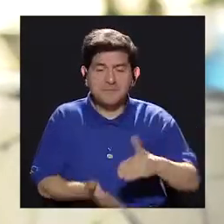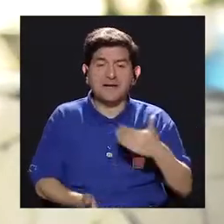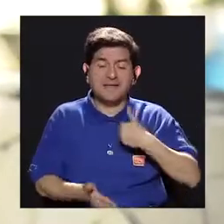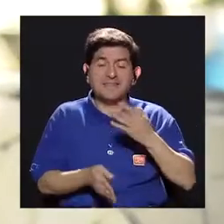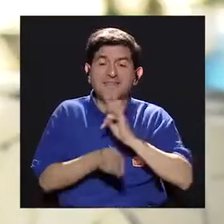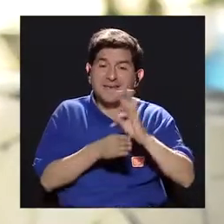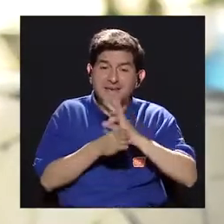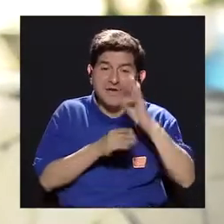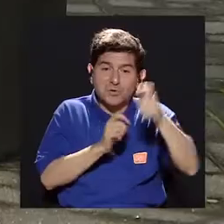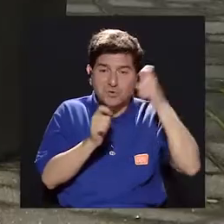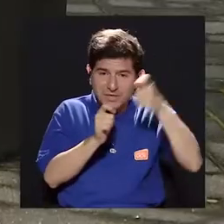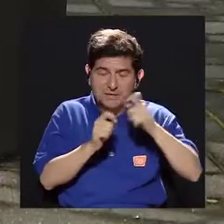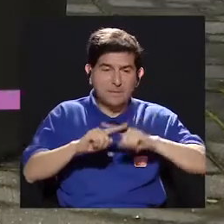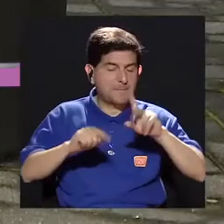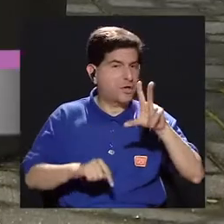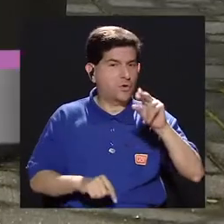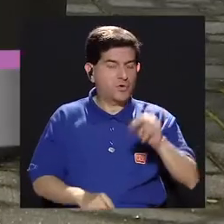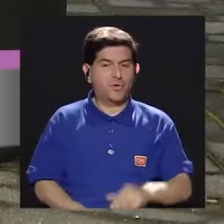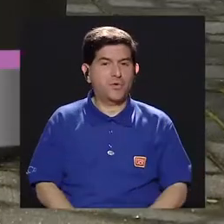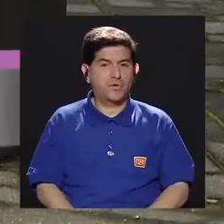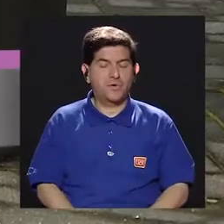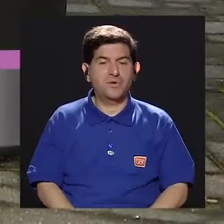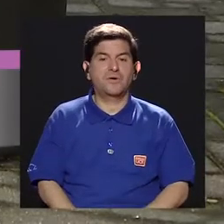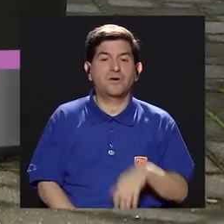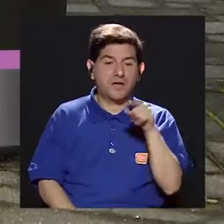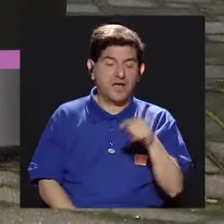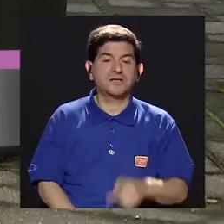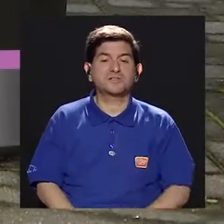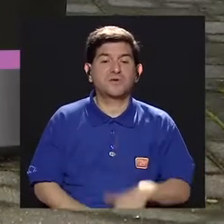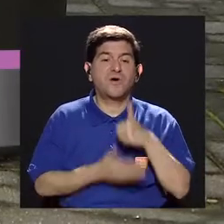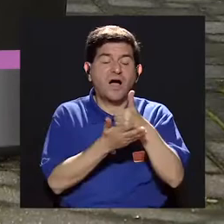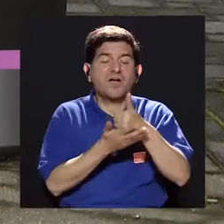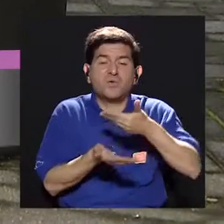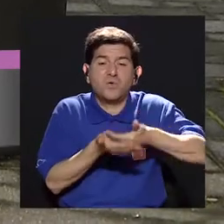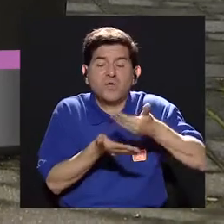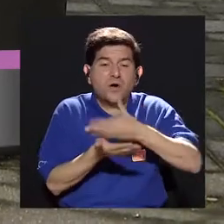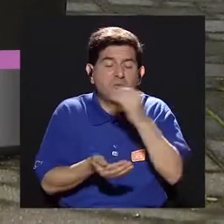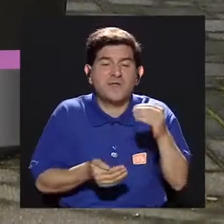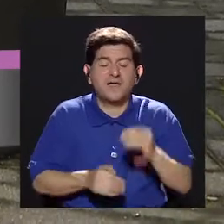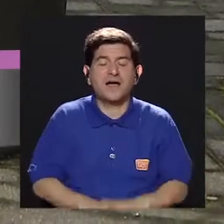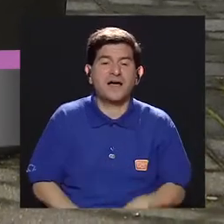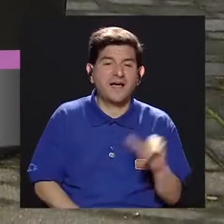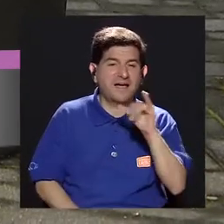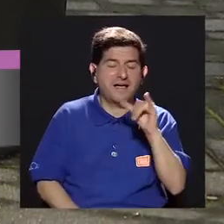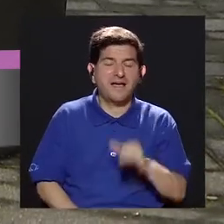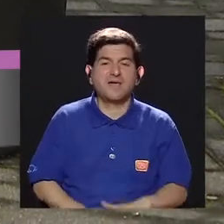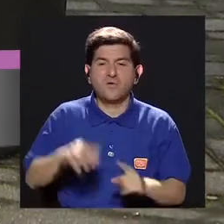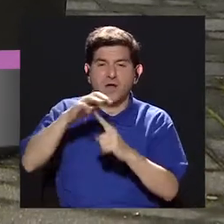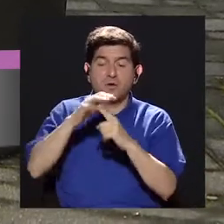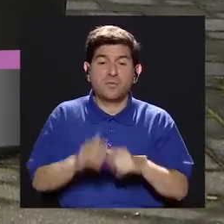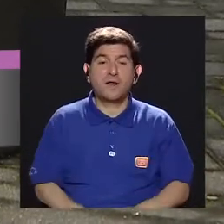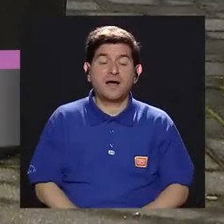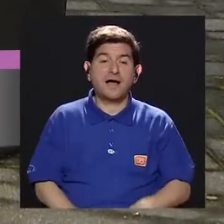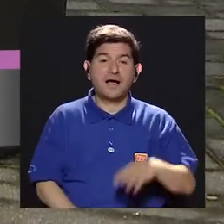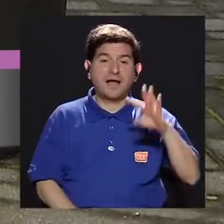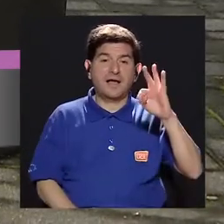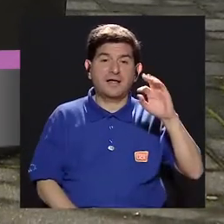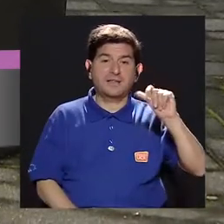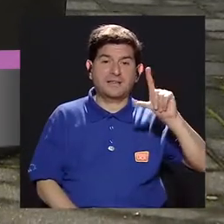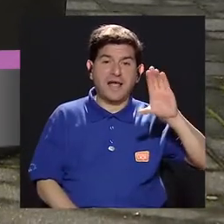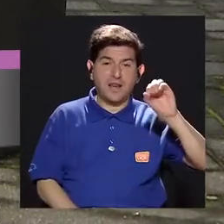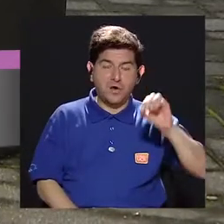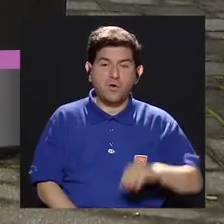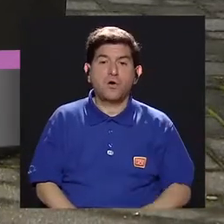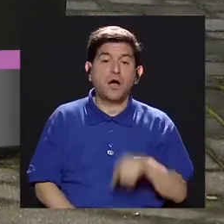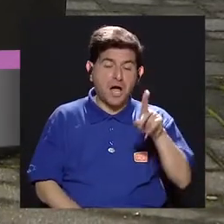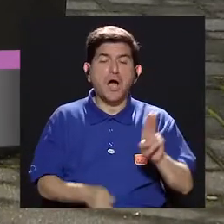de tratamiento. Pero si no, porque favorecen la humedad y favorecen los hongos. ¿Y el talco? El talco, muy importante. El talco lo